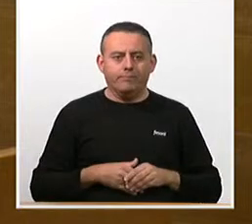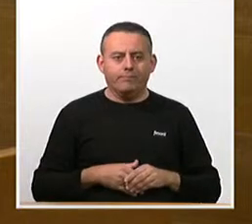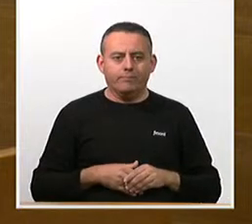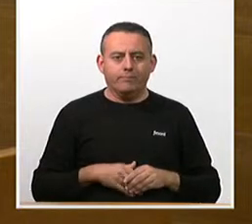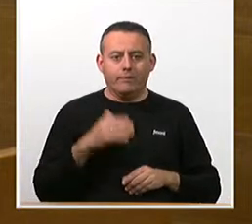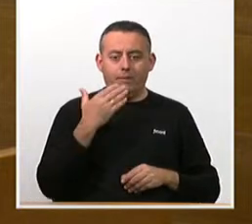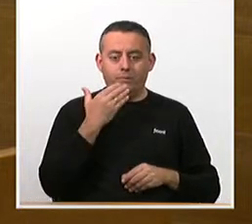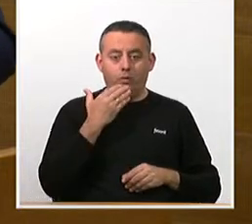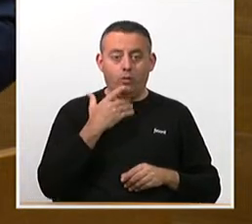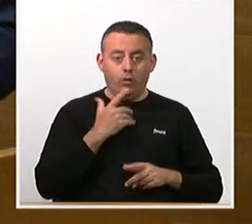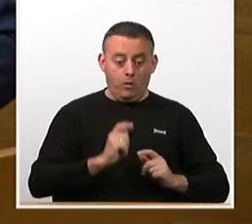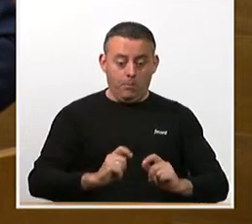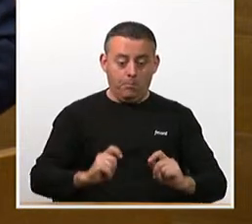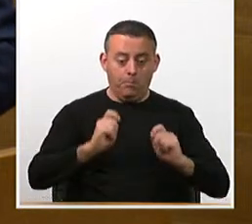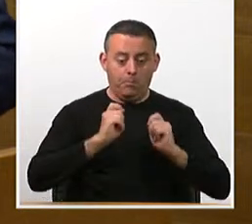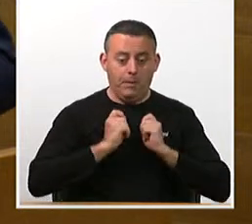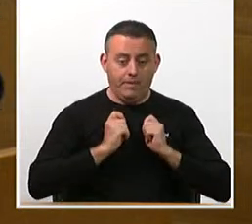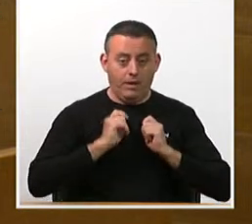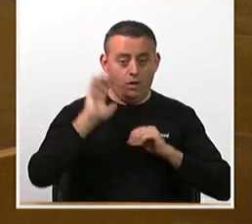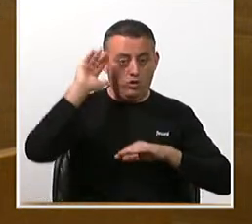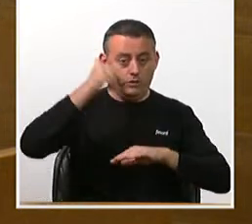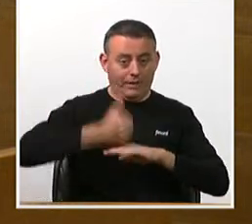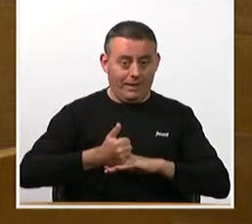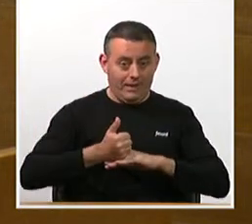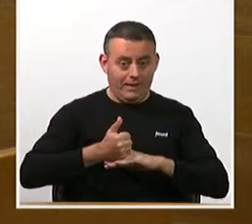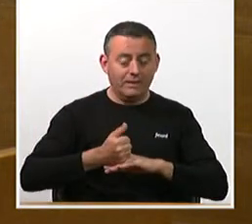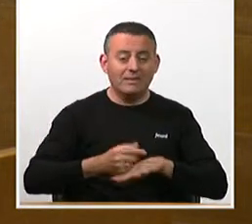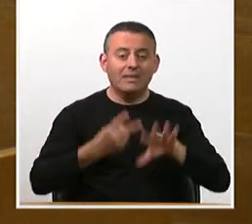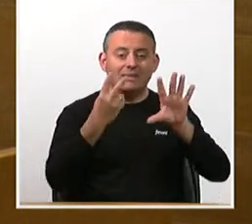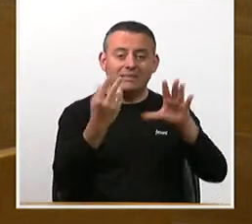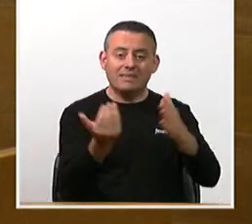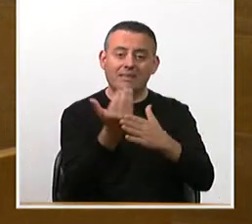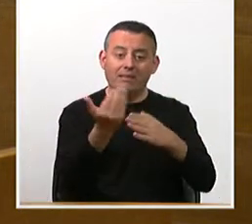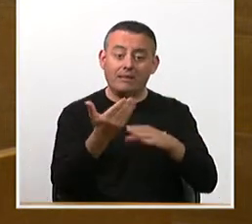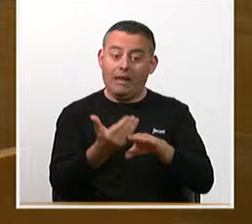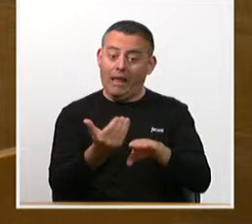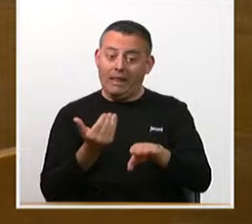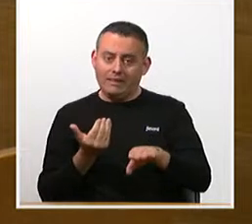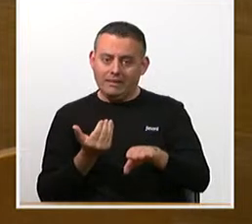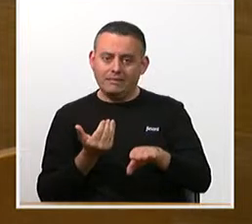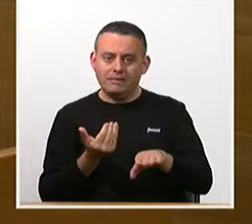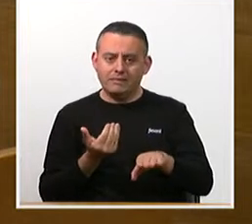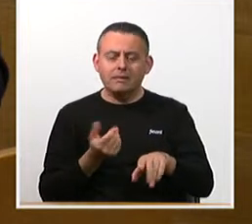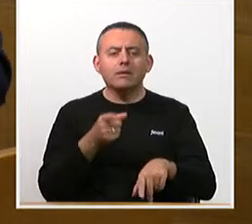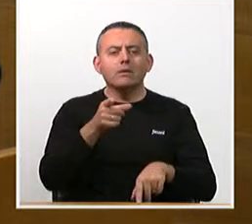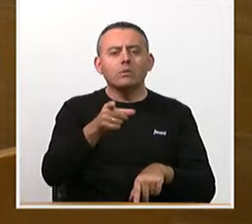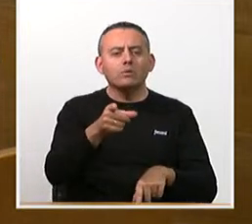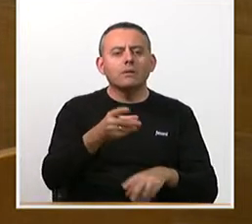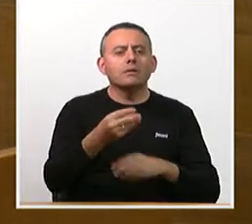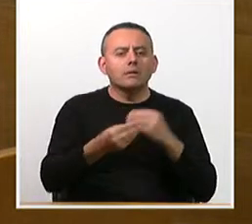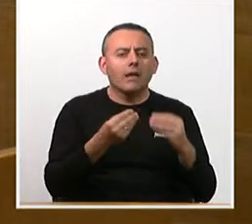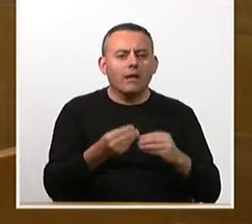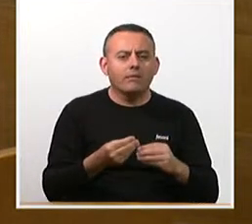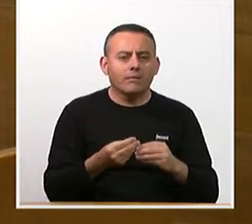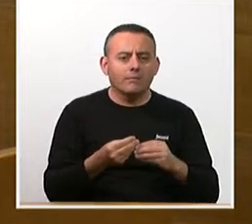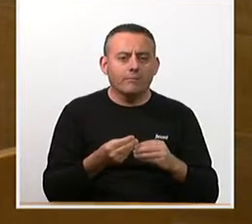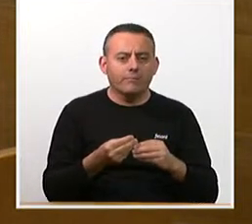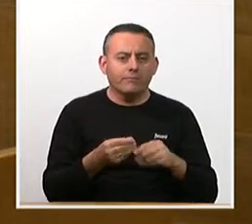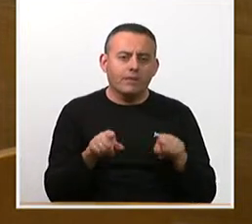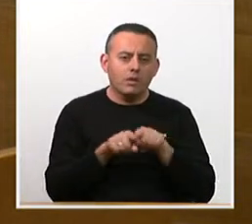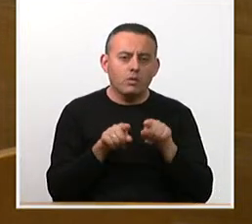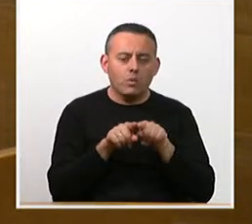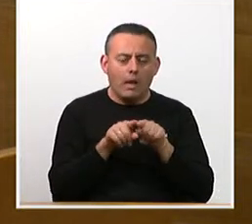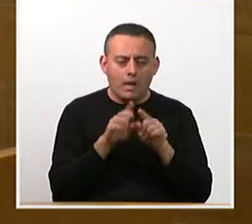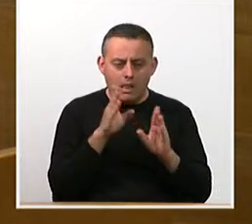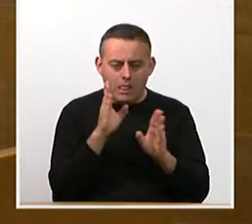que yo tomara posesión ustedes como diría el relato con nocturnidad y alevosía porque es que es verdad que